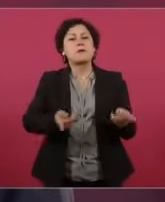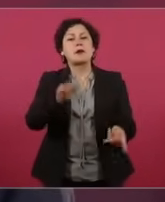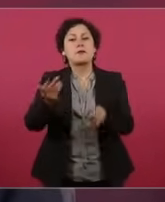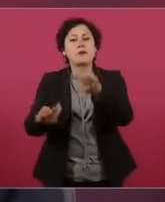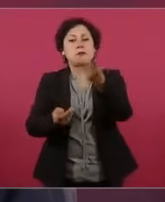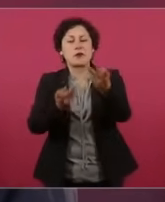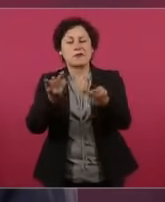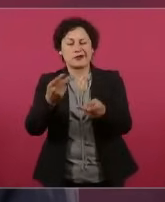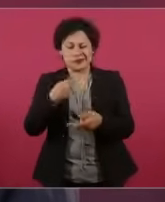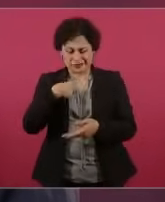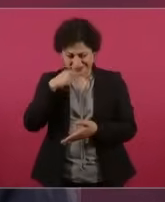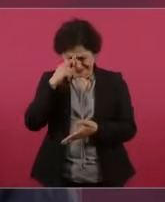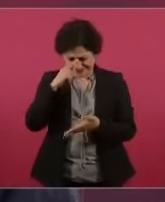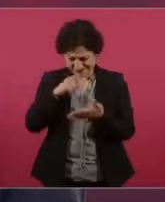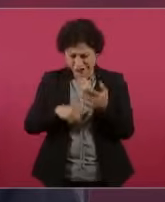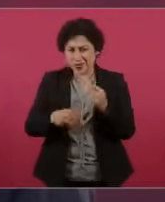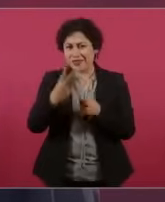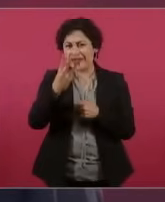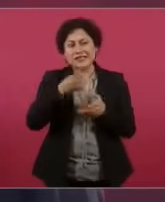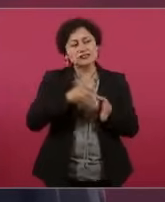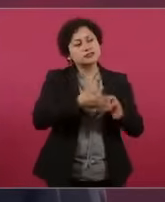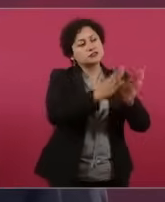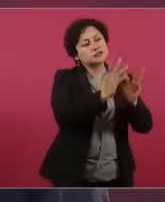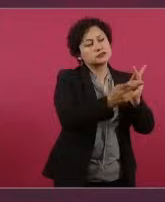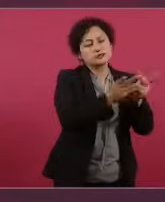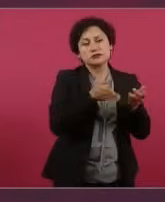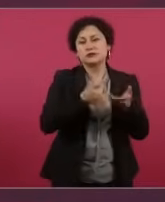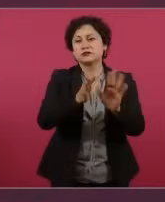Creo que tres encuestas.